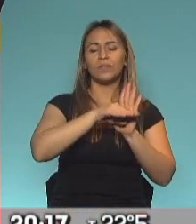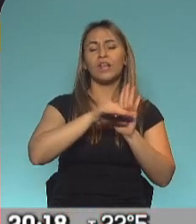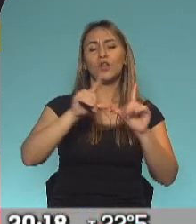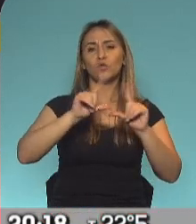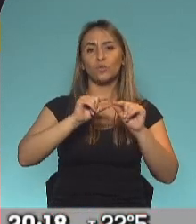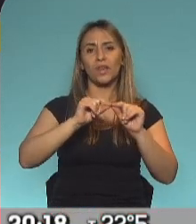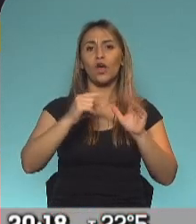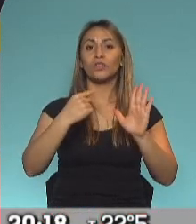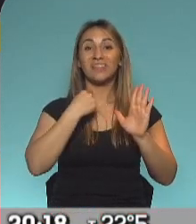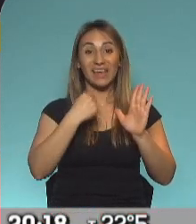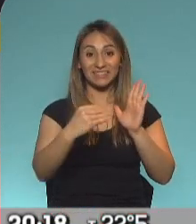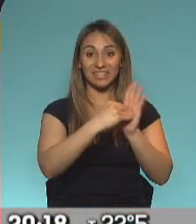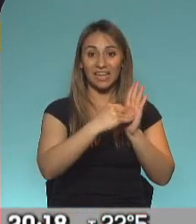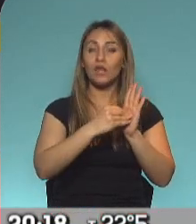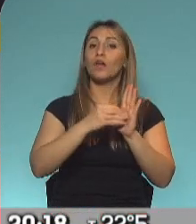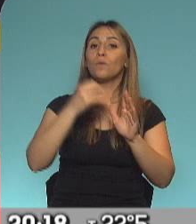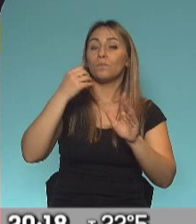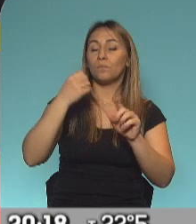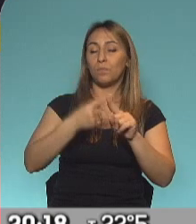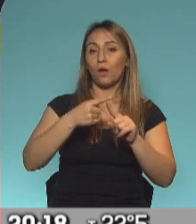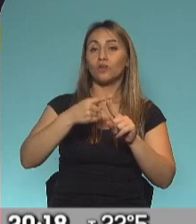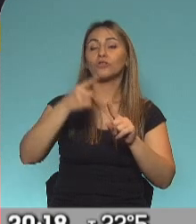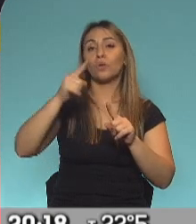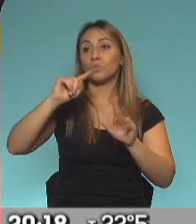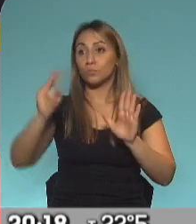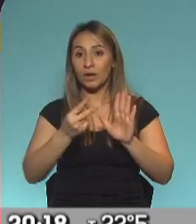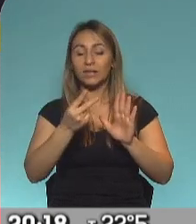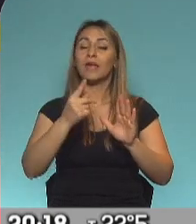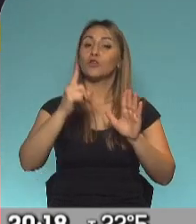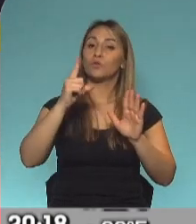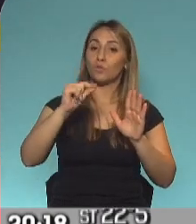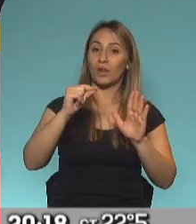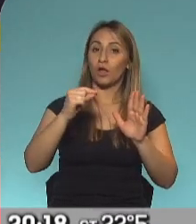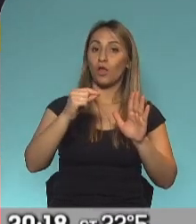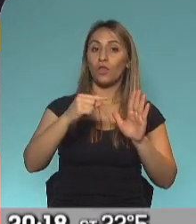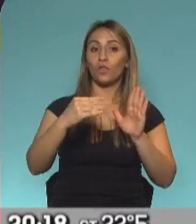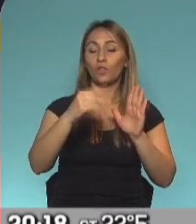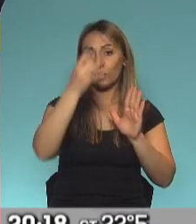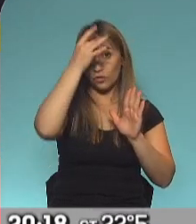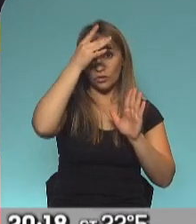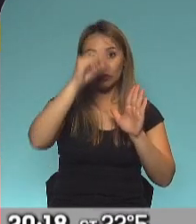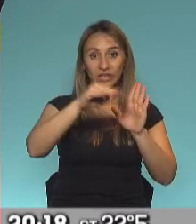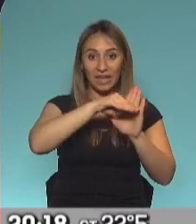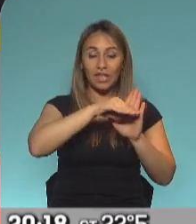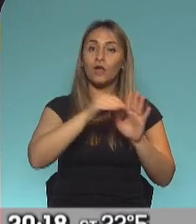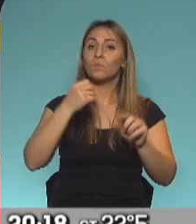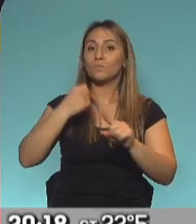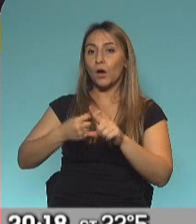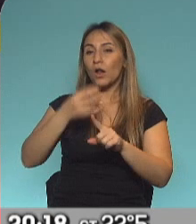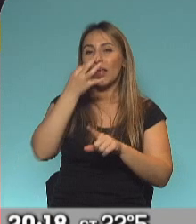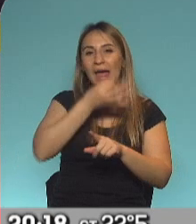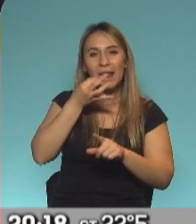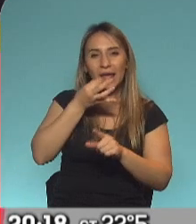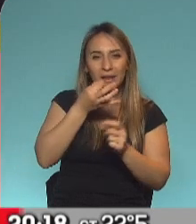el listado de muertes y en el puesto 112 en la cantidad de testeos. ¿No es necesario